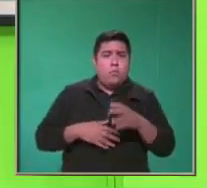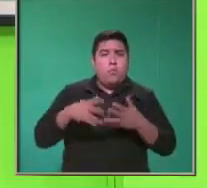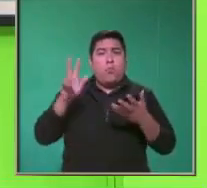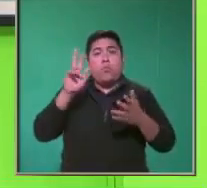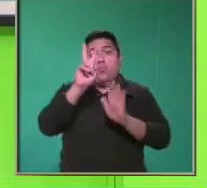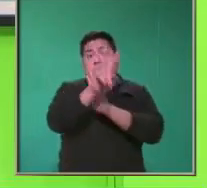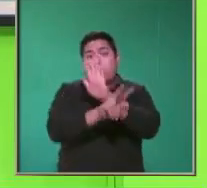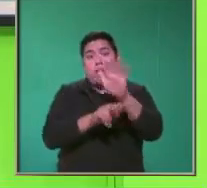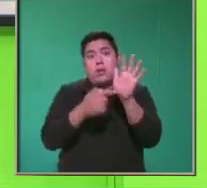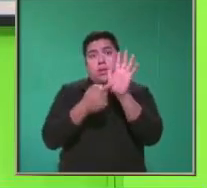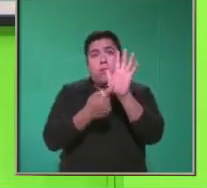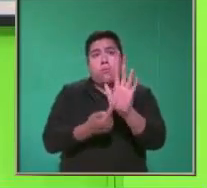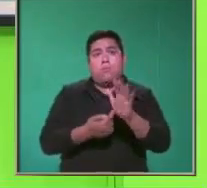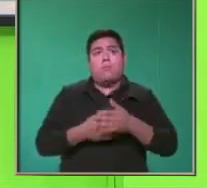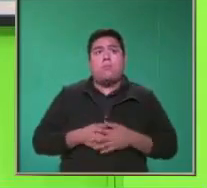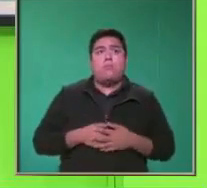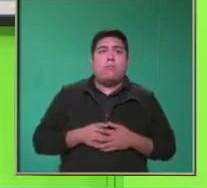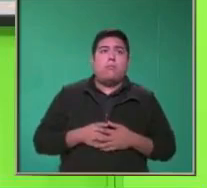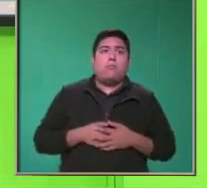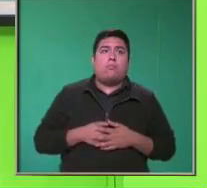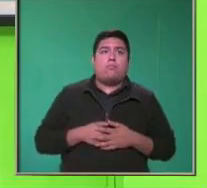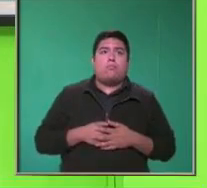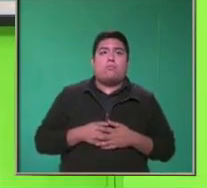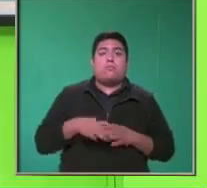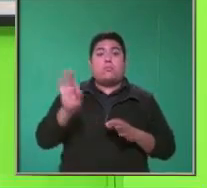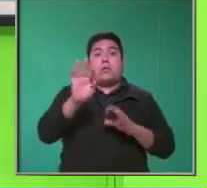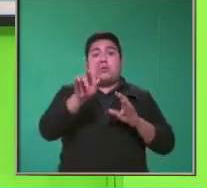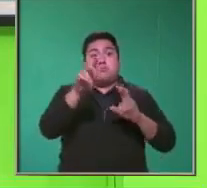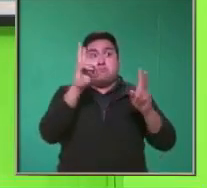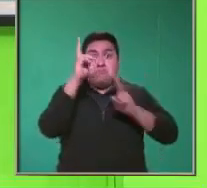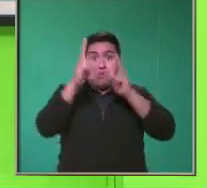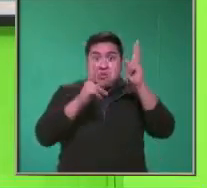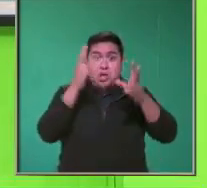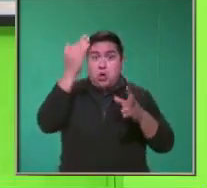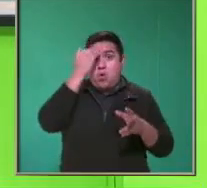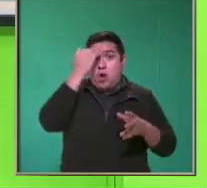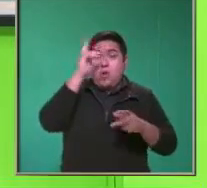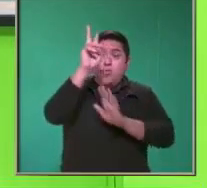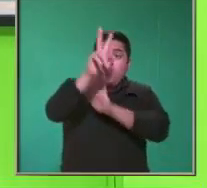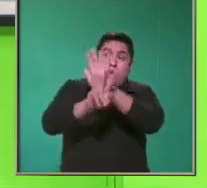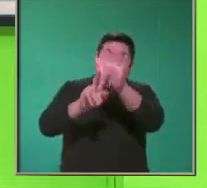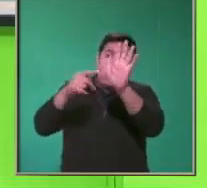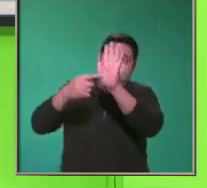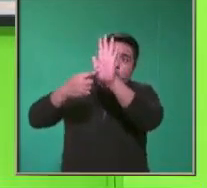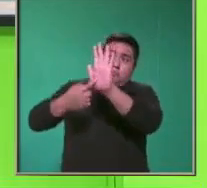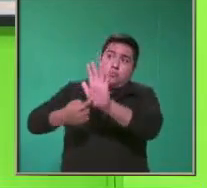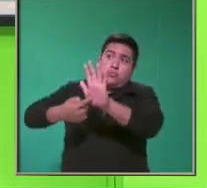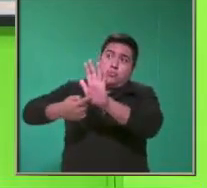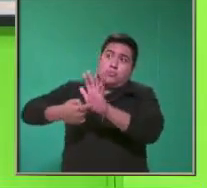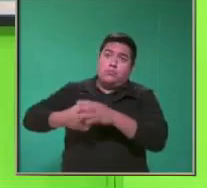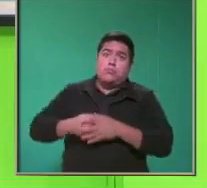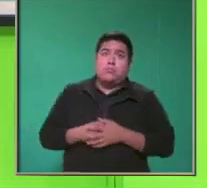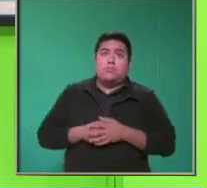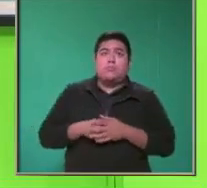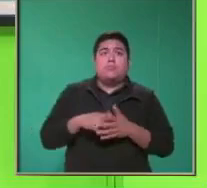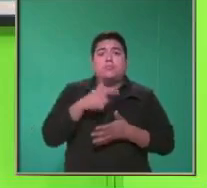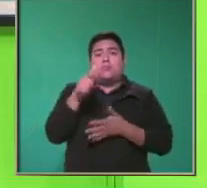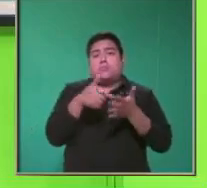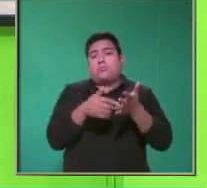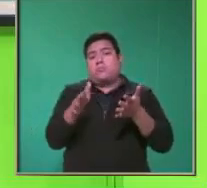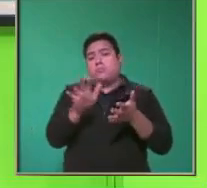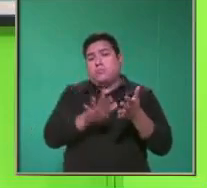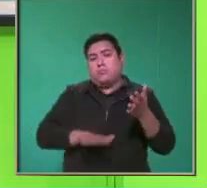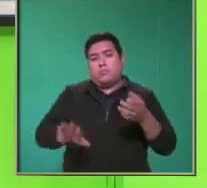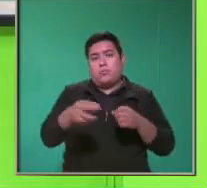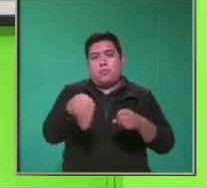un video, que quizá ya las visitaste algunas de ellas. Bueno, ahora en un video vas a poder ver cada una de estas regiones con sus